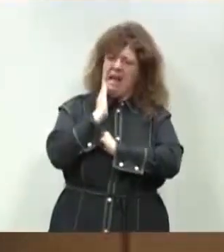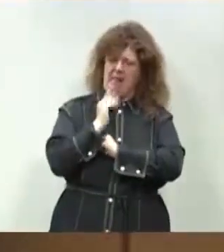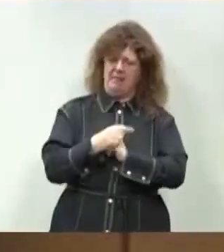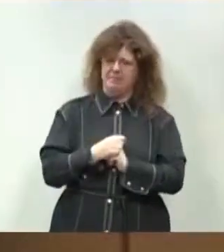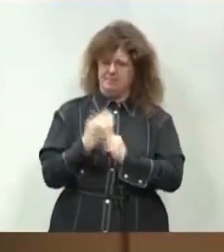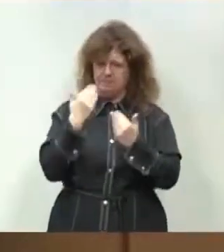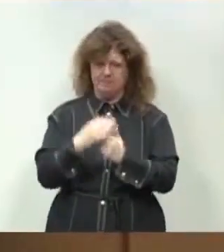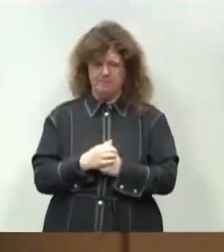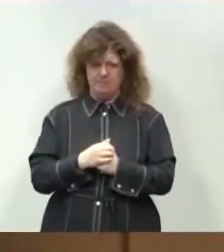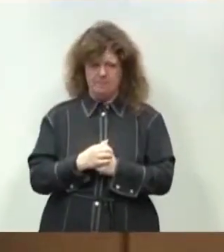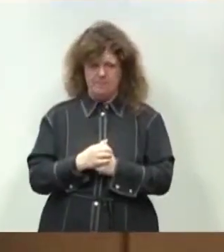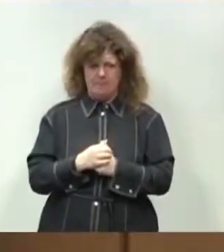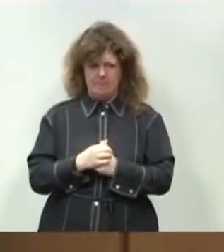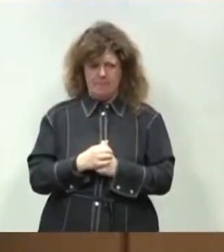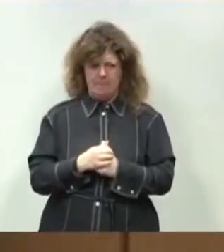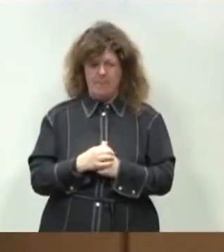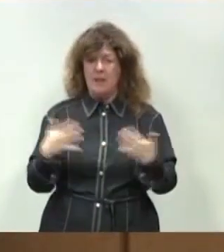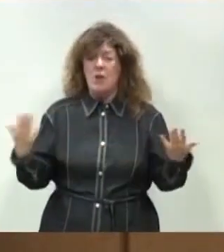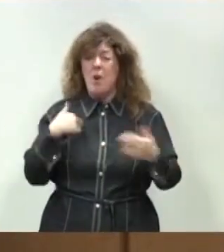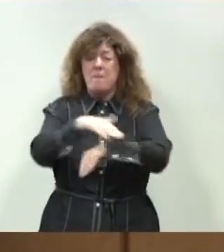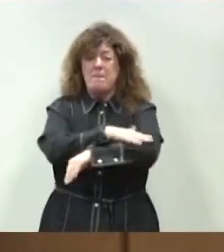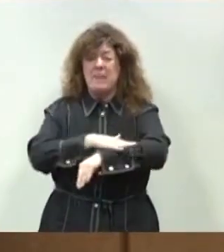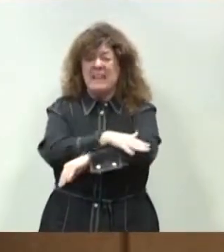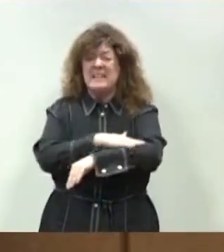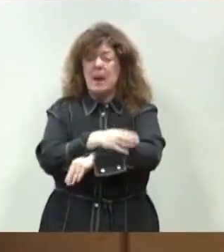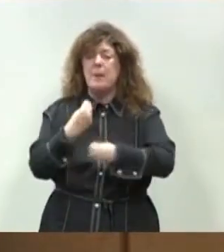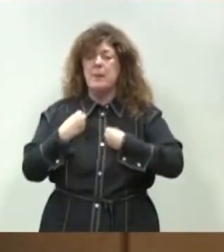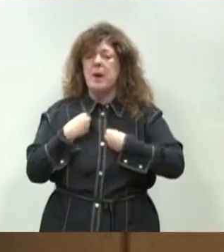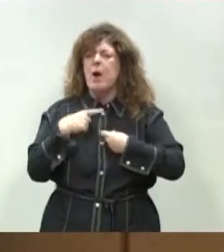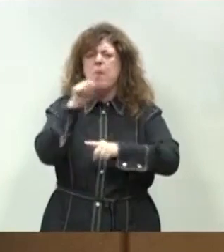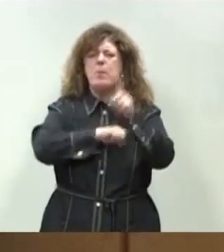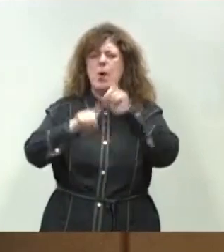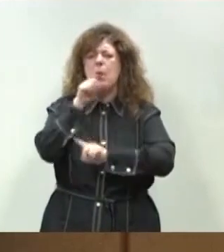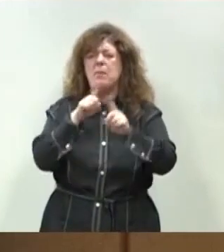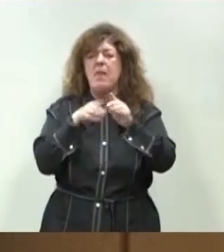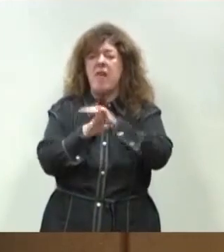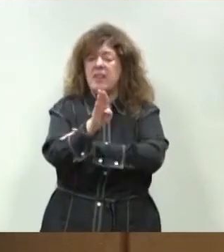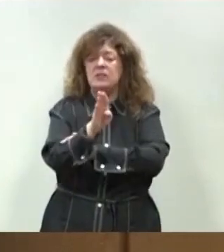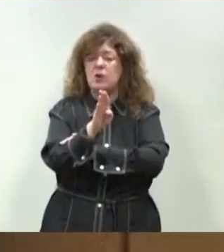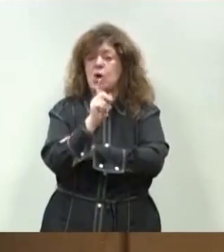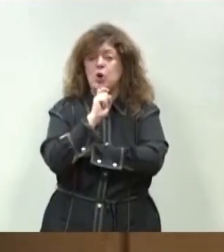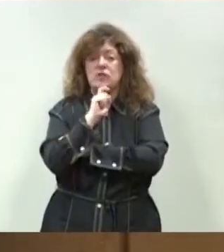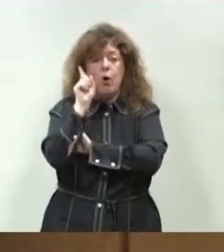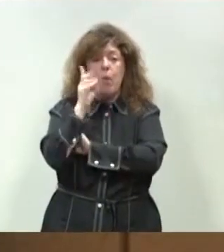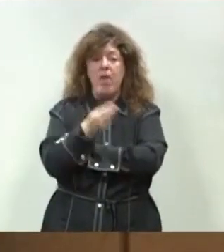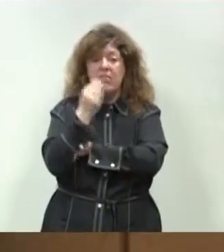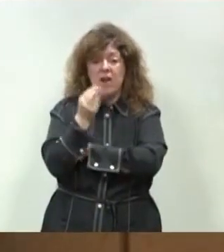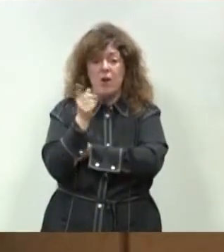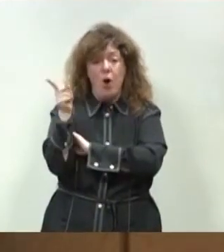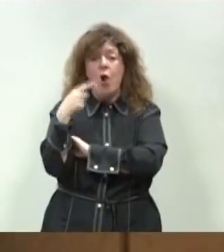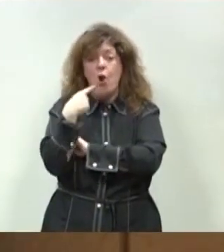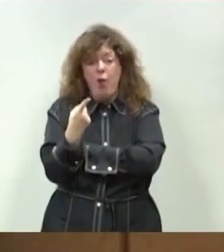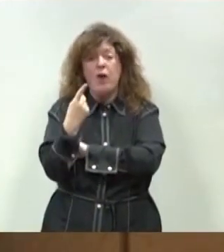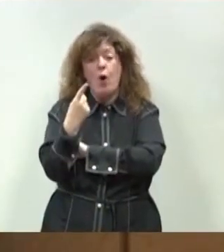Mire, lo que no diría yo nunca como ministra de Vivienda es que tengo un problema para acceder a la vivienda y que no sé cómo hacerlo, que fue lo que dijo también la